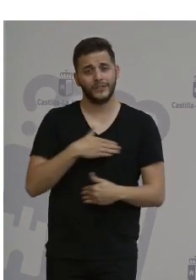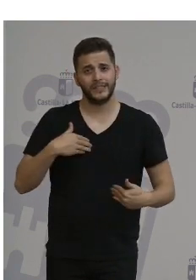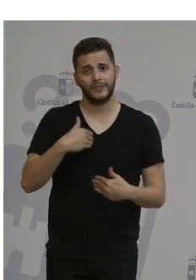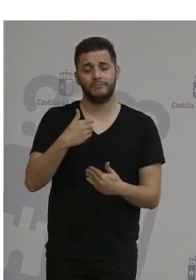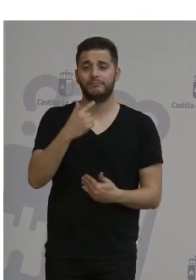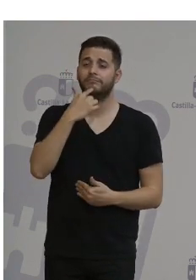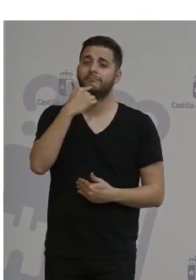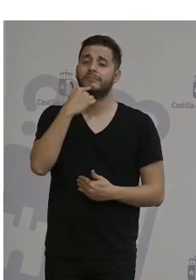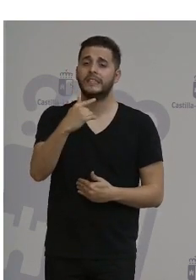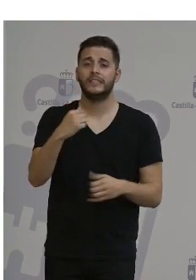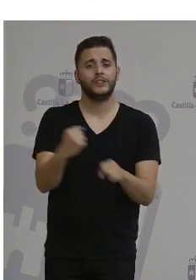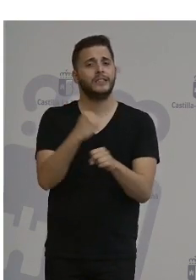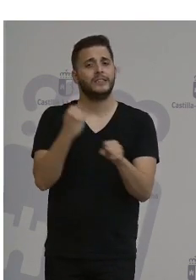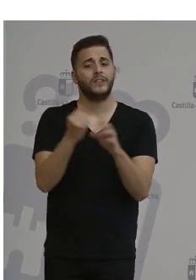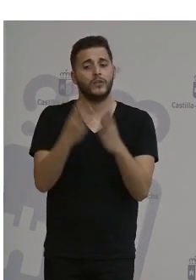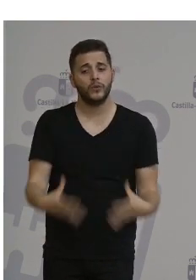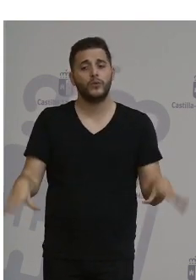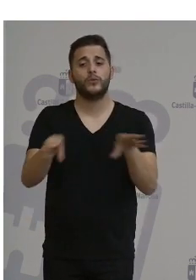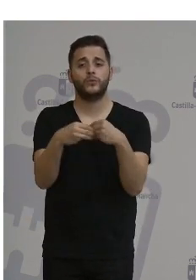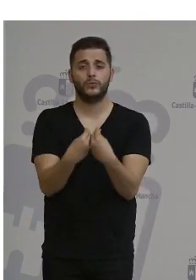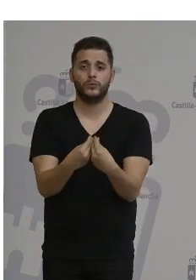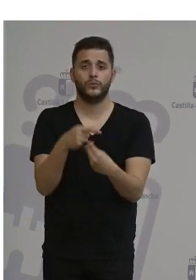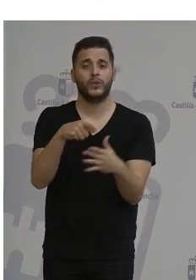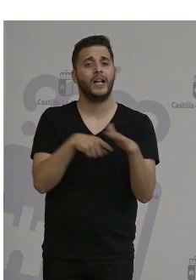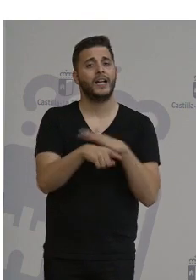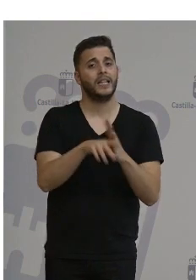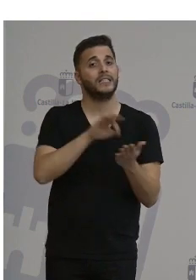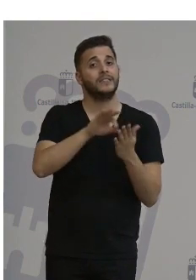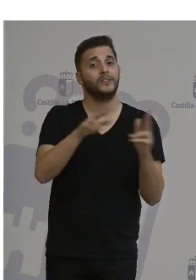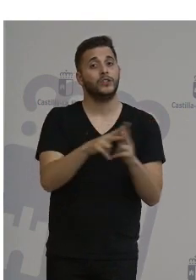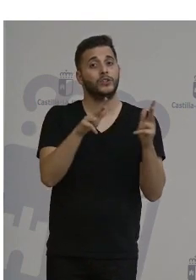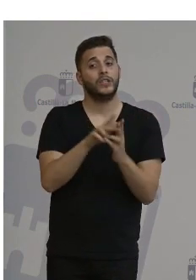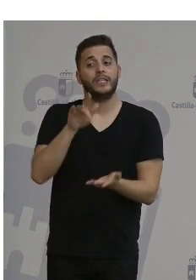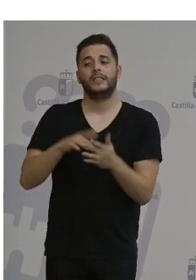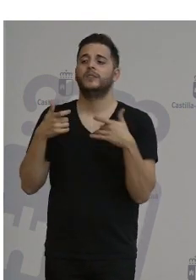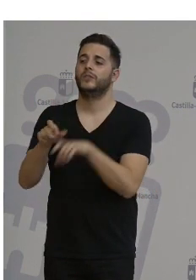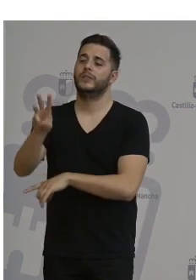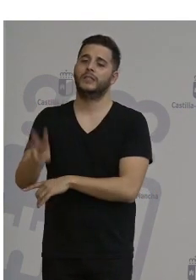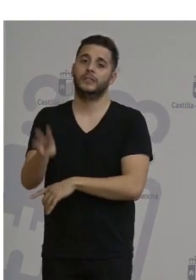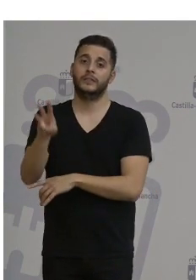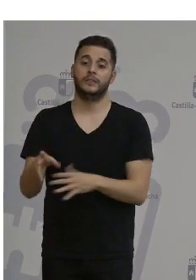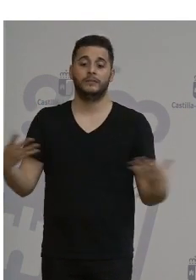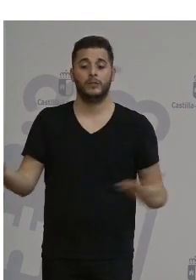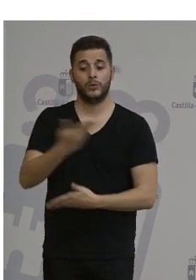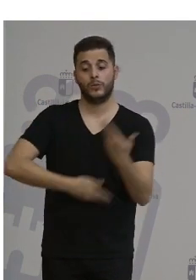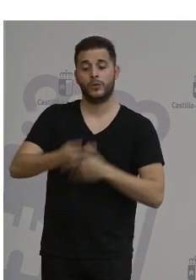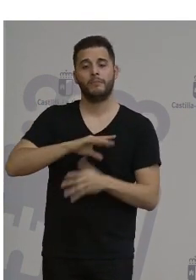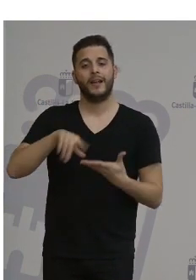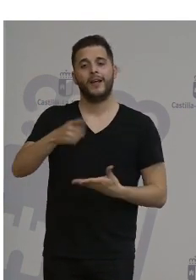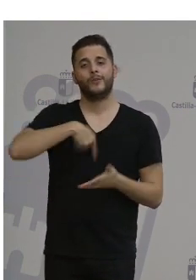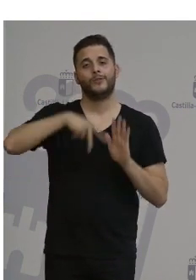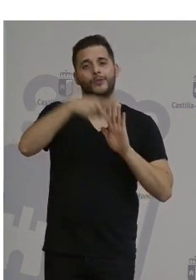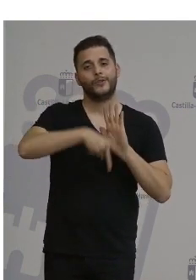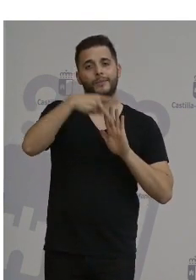el trabajo conjunto que vamos a desarrollar con la Gerencia de Servicios Sociales y las entidades del sector a fin de adaptar nuestra normativa de